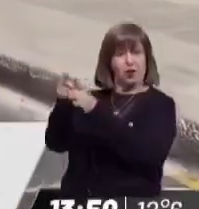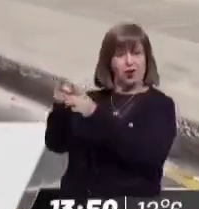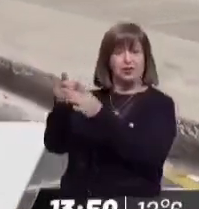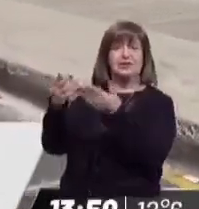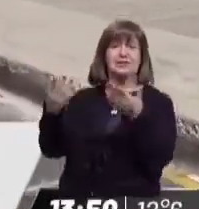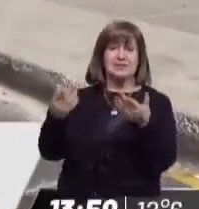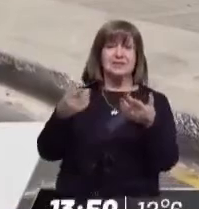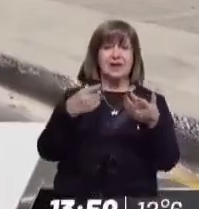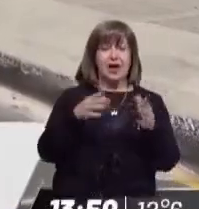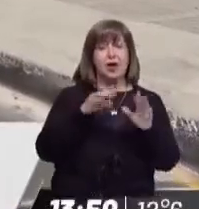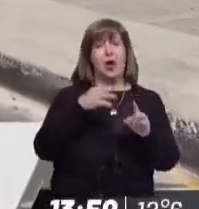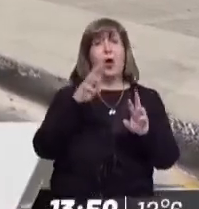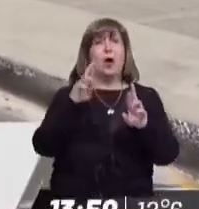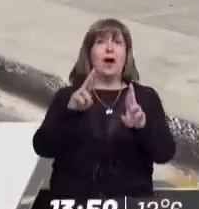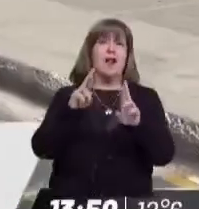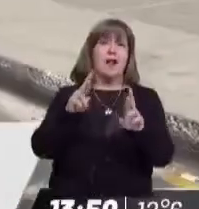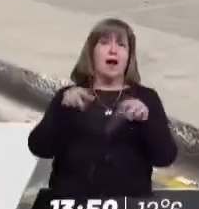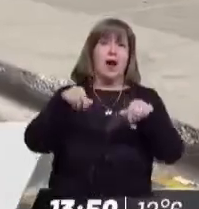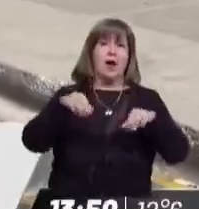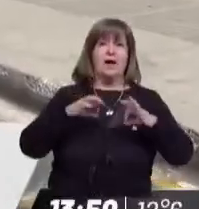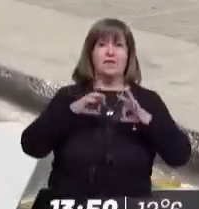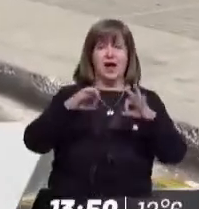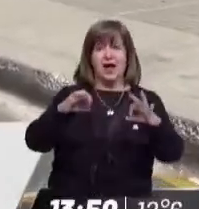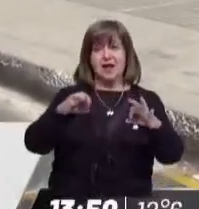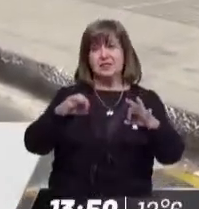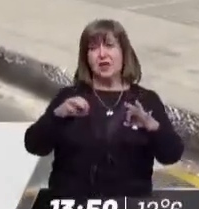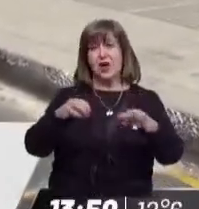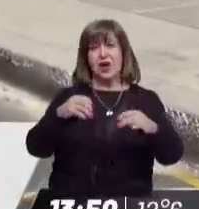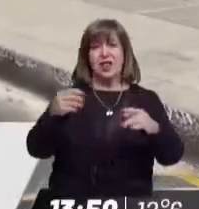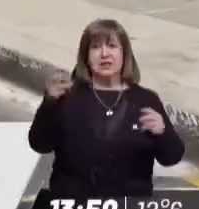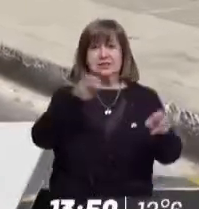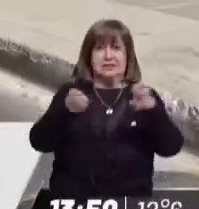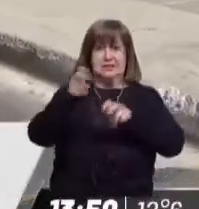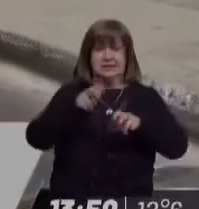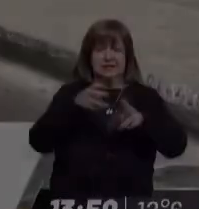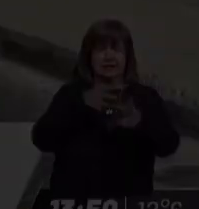que bueno, hay una esperanza al parecer por lo que sería este receso invernal dentro de los próximos días.